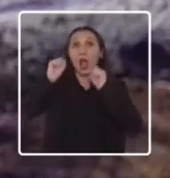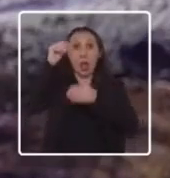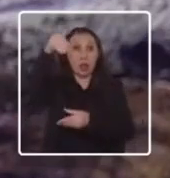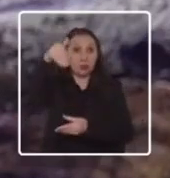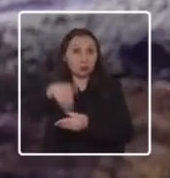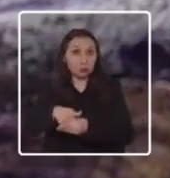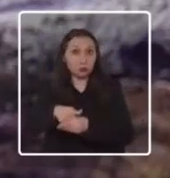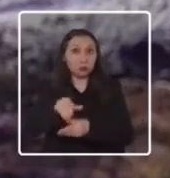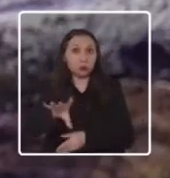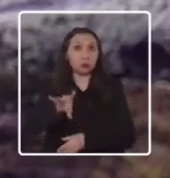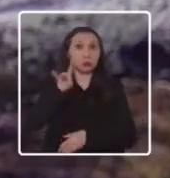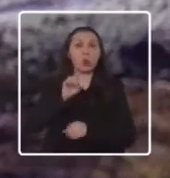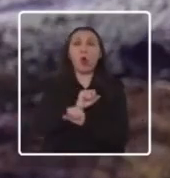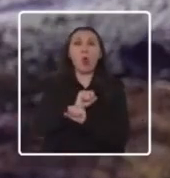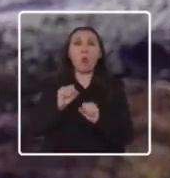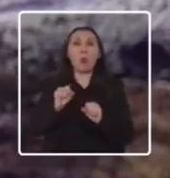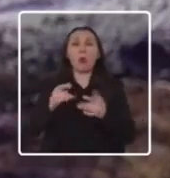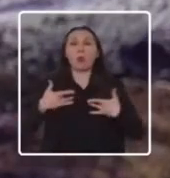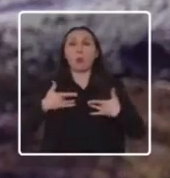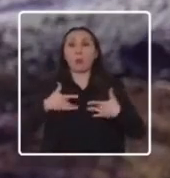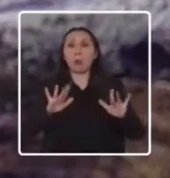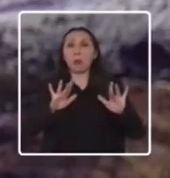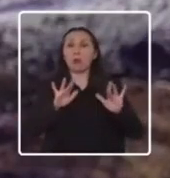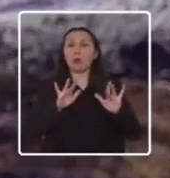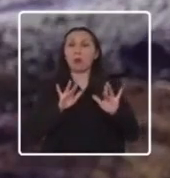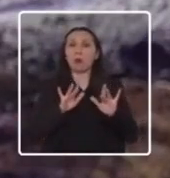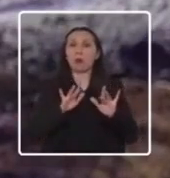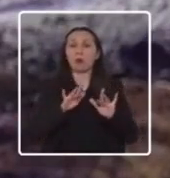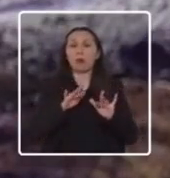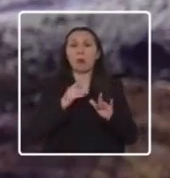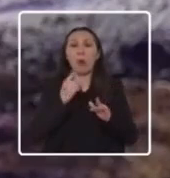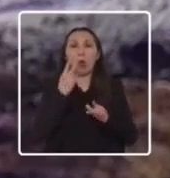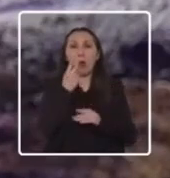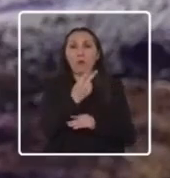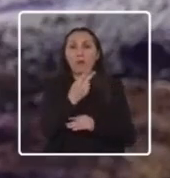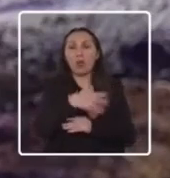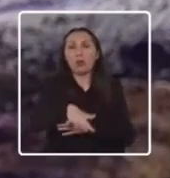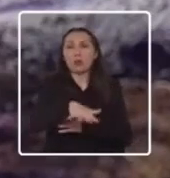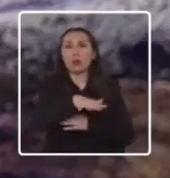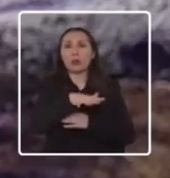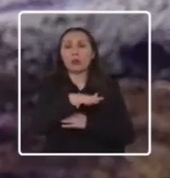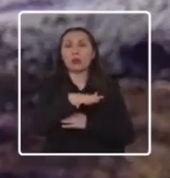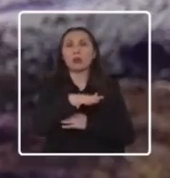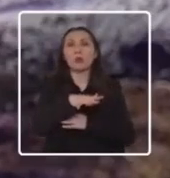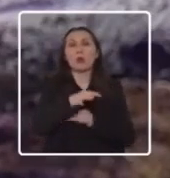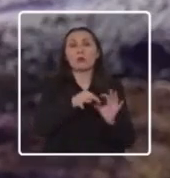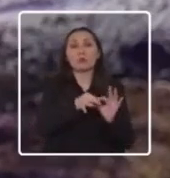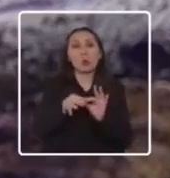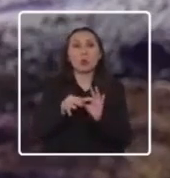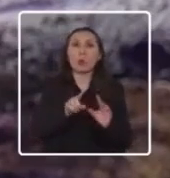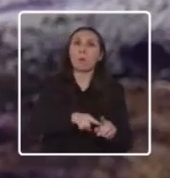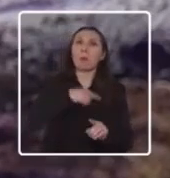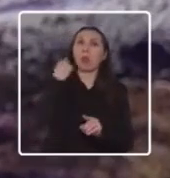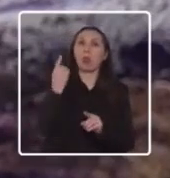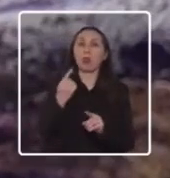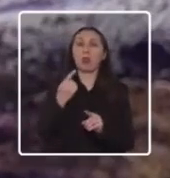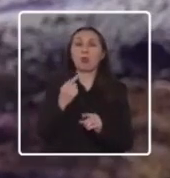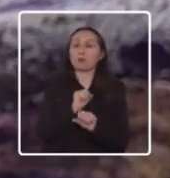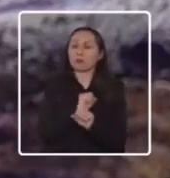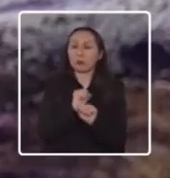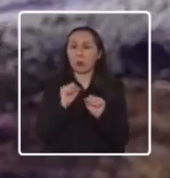elección no pueden prescindir ni ignorar a quienes son circunstancialmente derrotados.